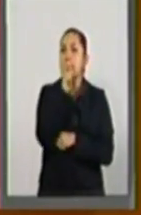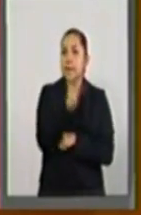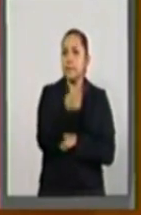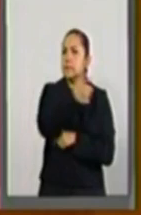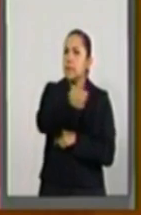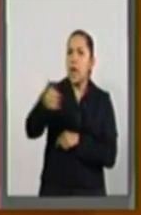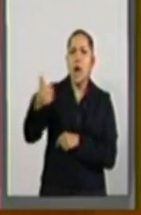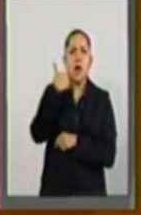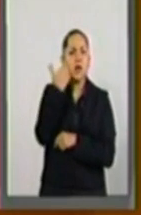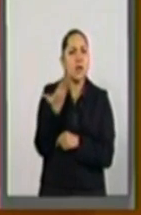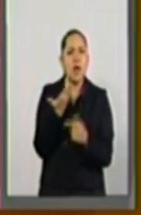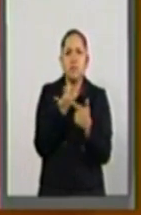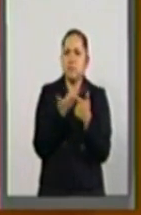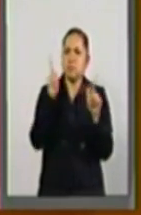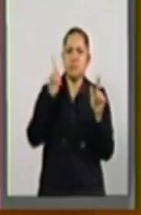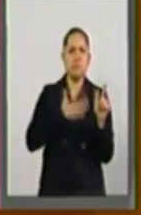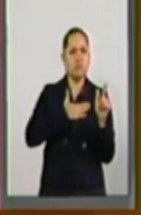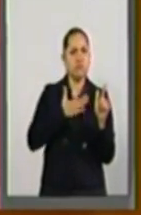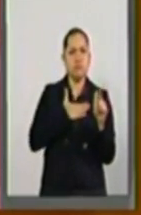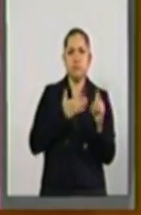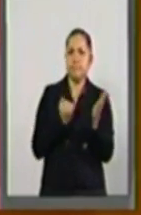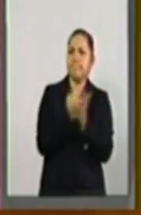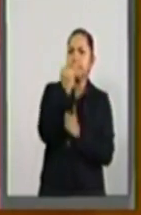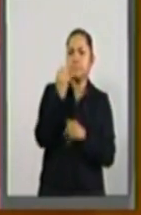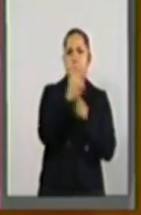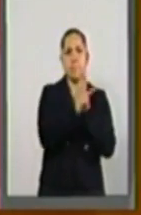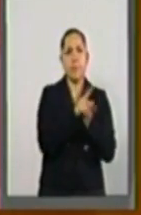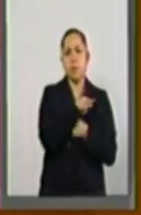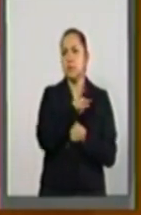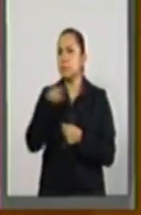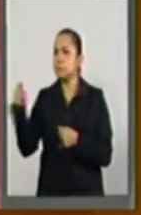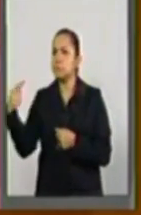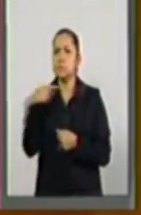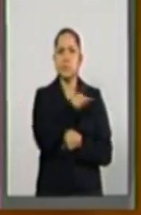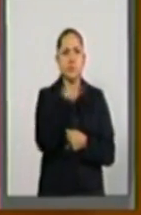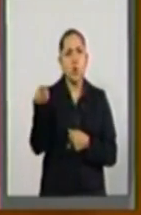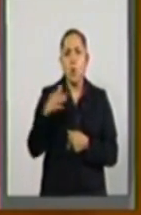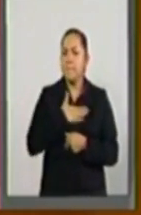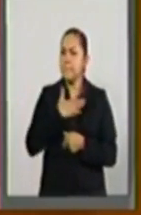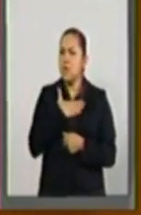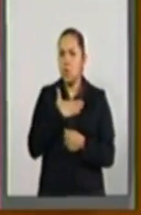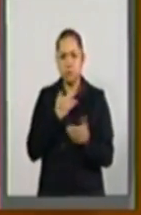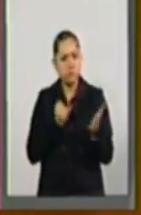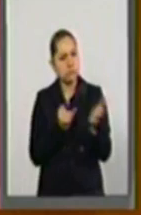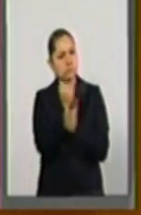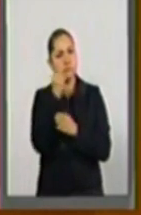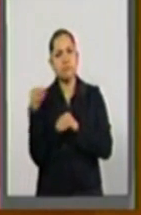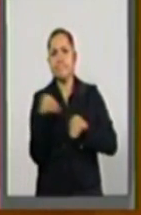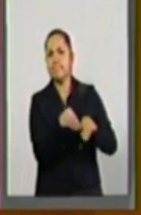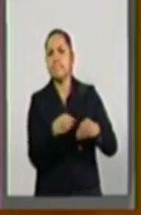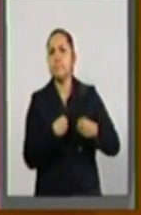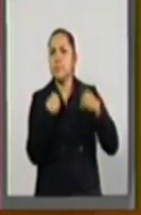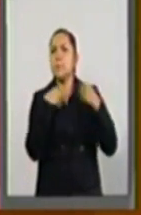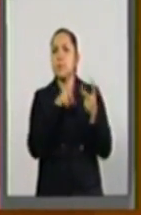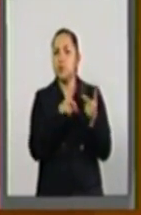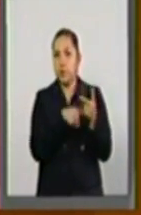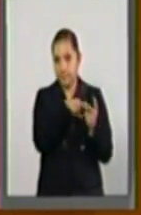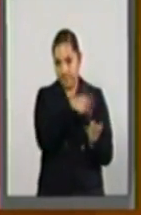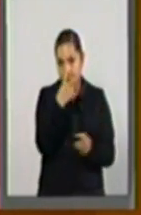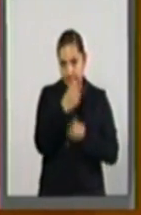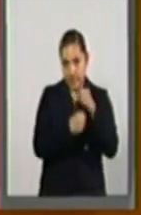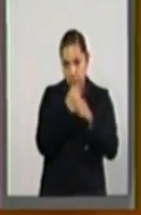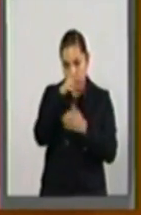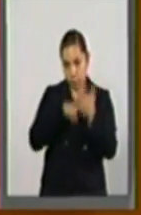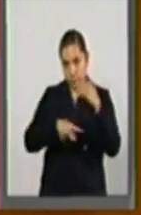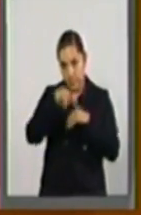residencia. Fue con la muy trascendente reforma de derechos humanos del 10 de junio de 2011 que se introdujo